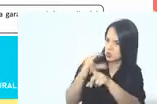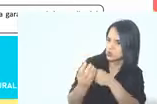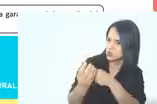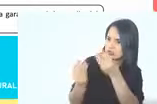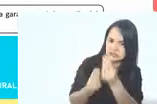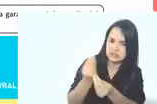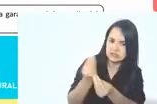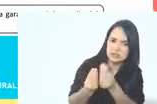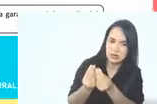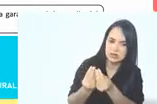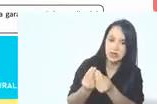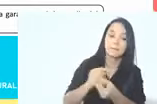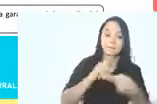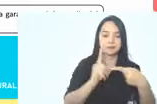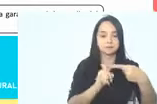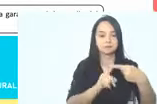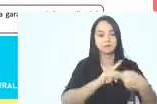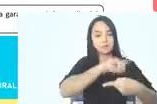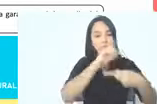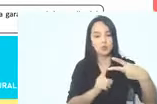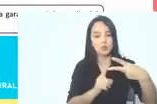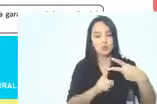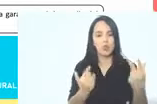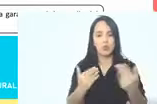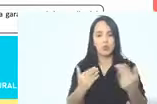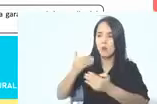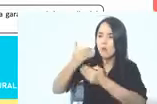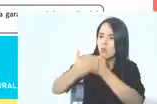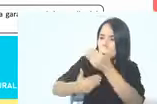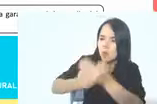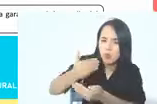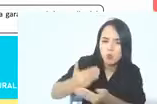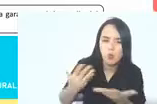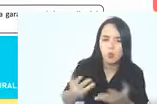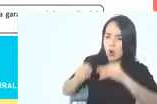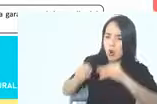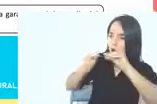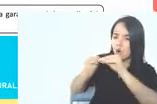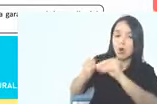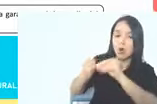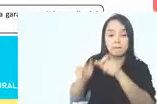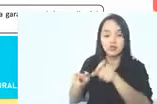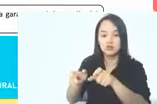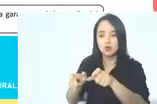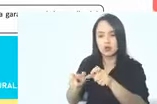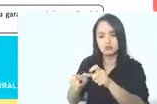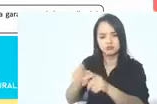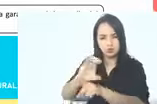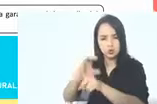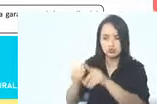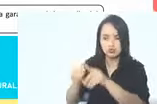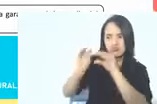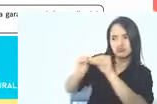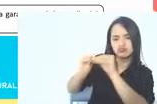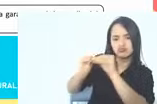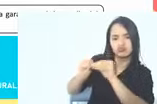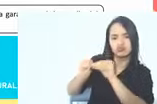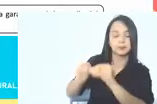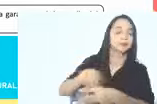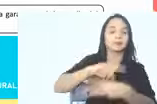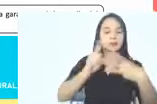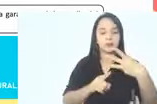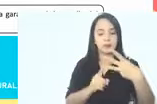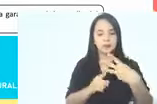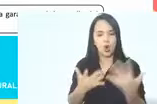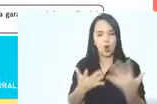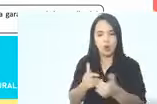dándoles a conocer a ustedes qué consiste este proyecto. Ayer tuvimos la socialización general con el gobernador, el doctor Ronaldo Benítez Mora, y